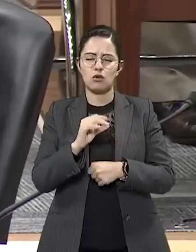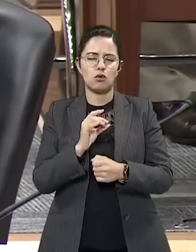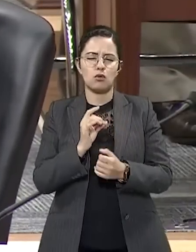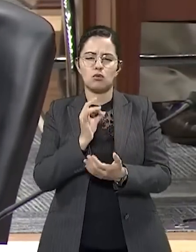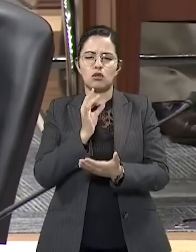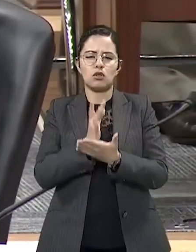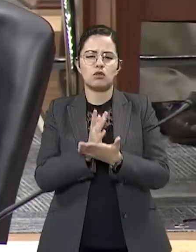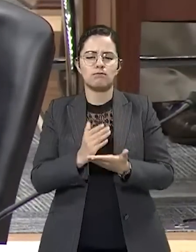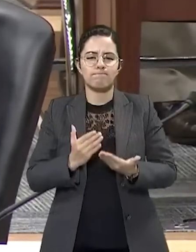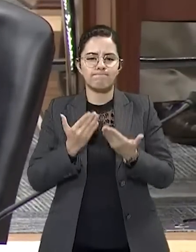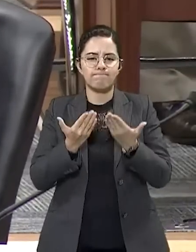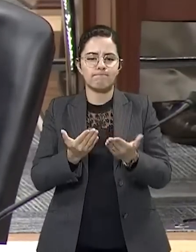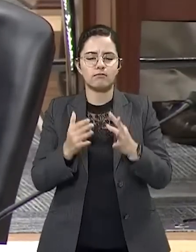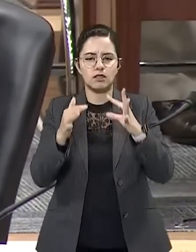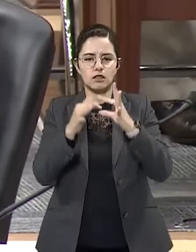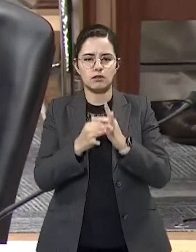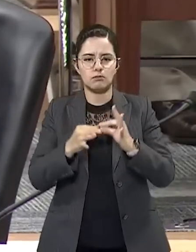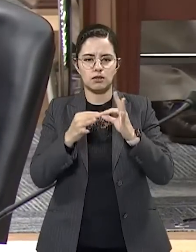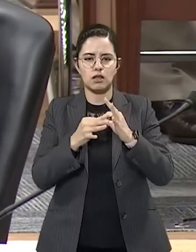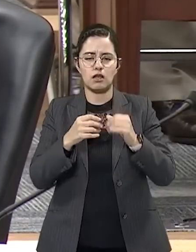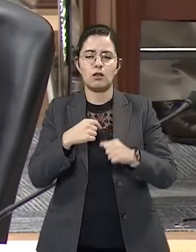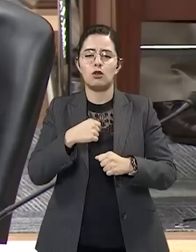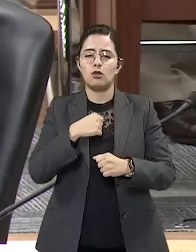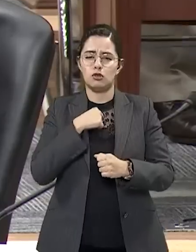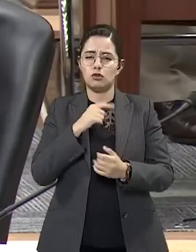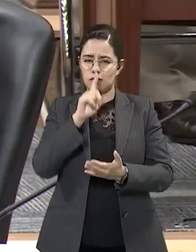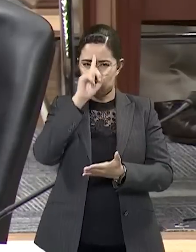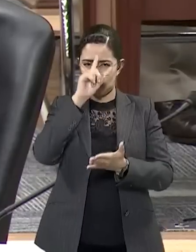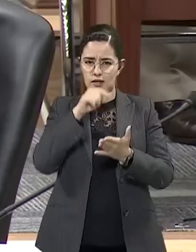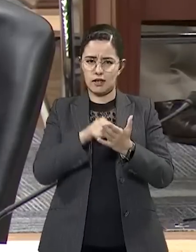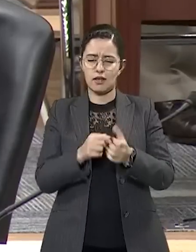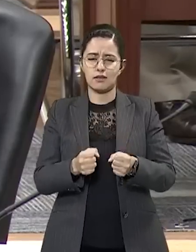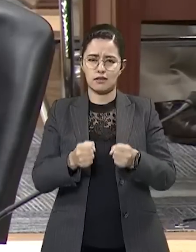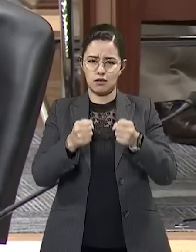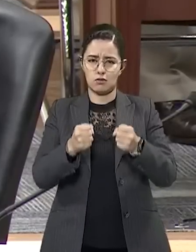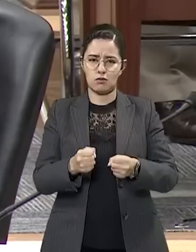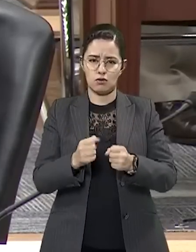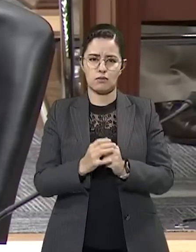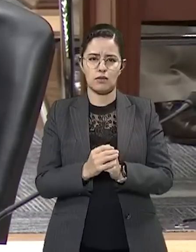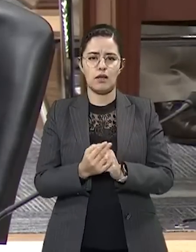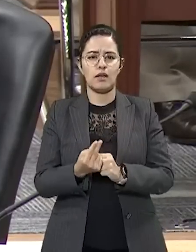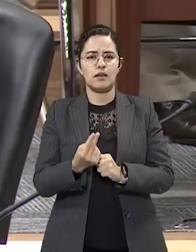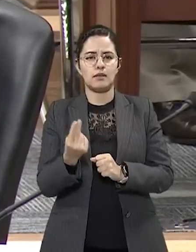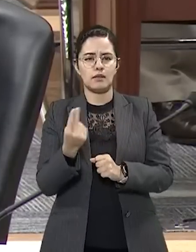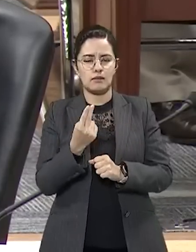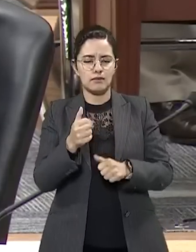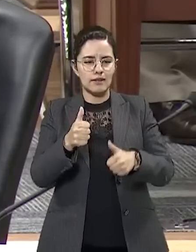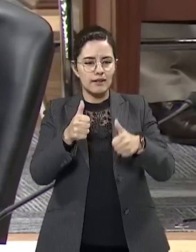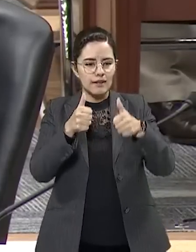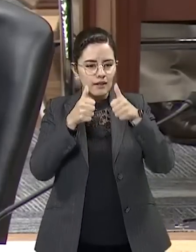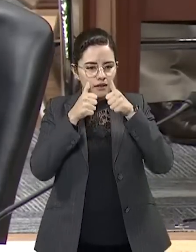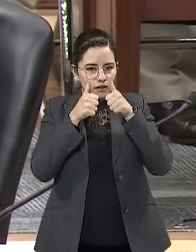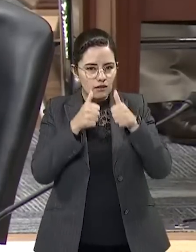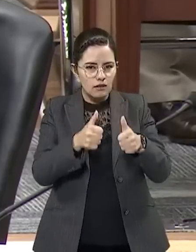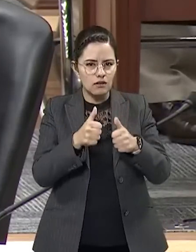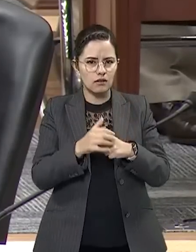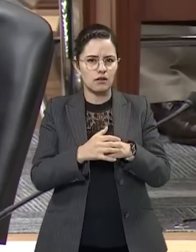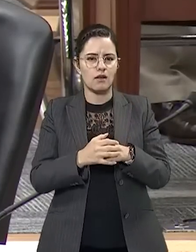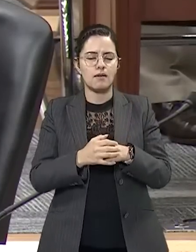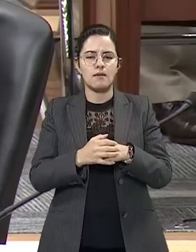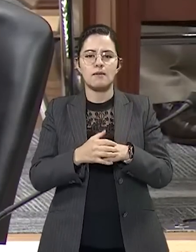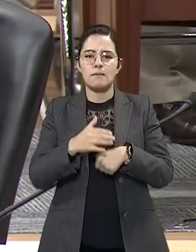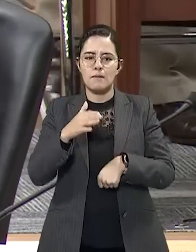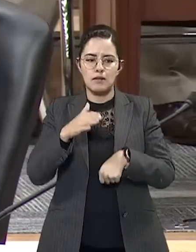con ustedes que estoy convencido que es el momento de atender la máxima beberiana de atender